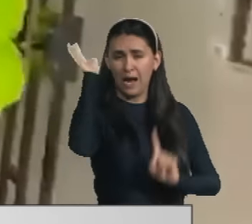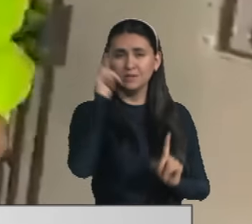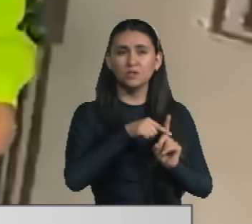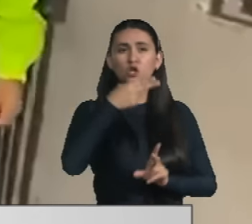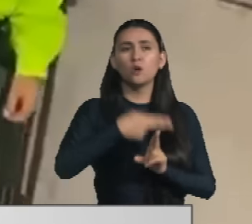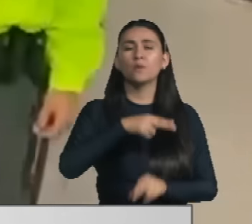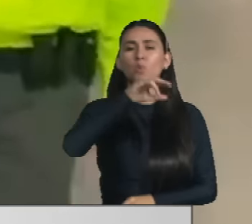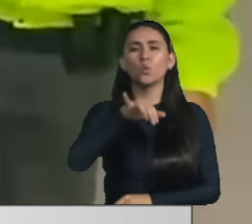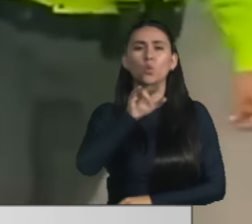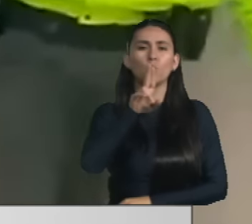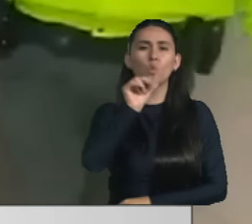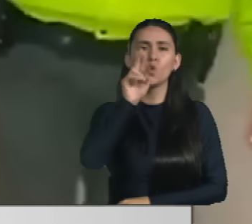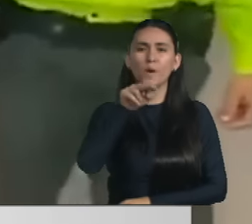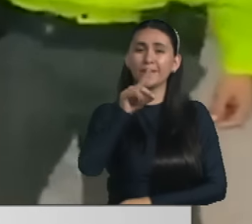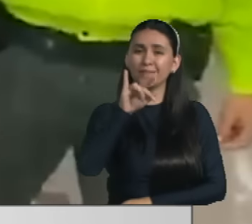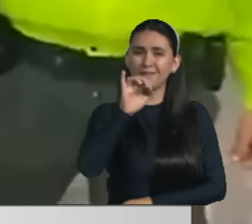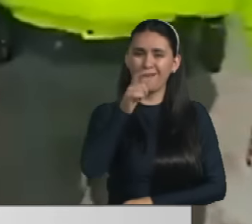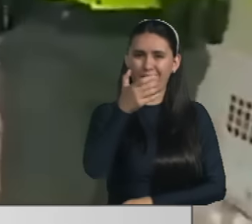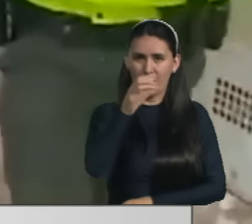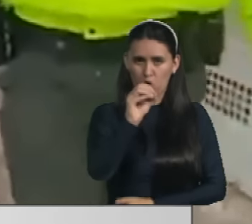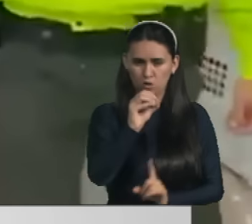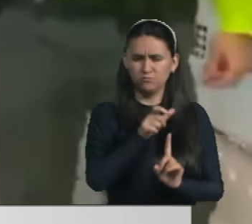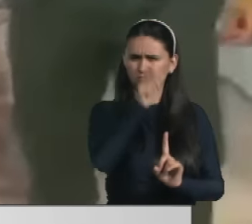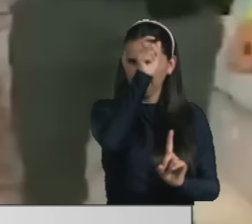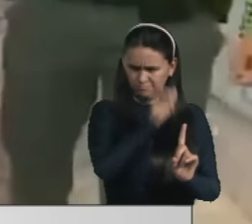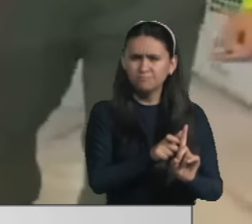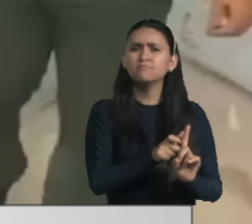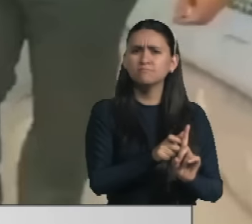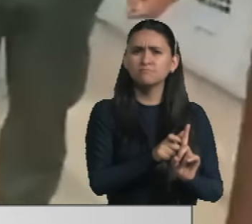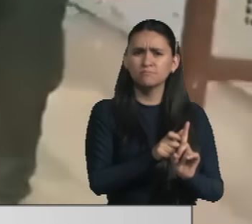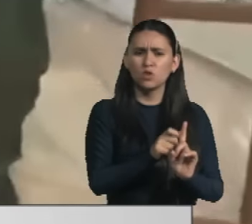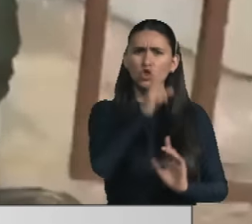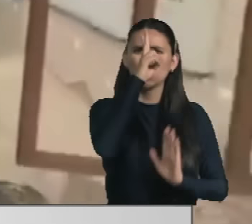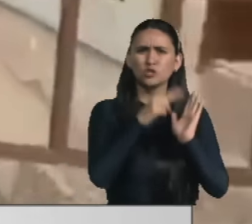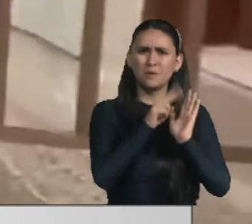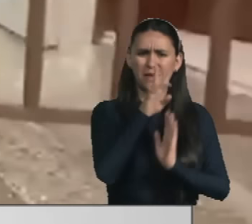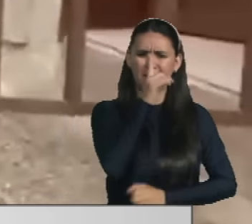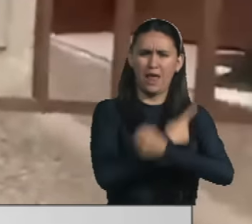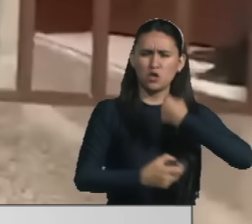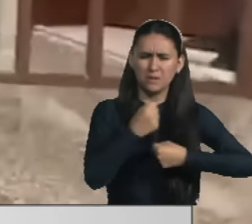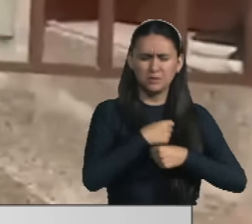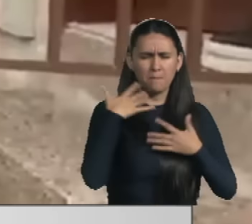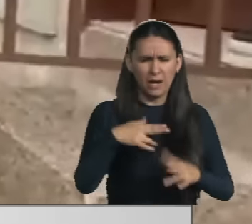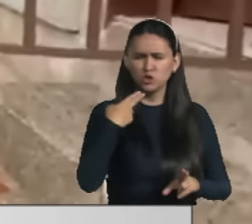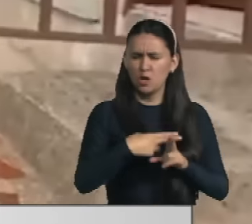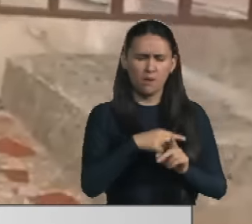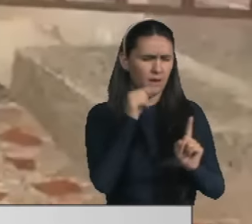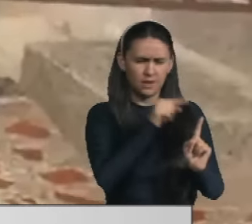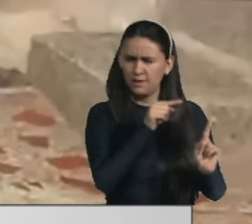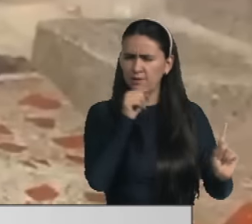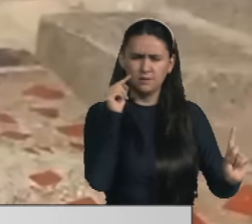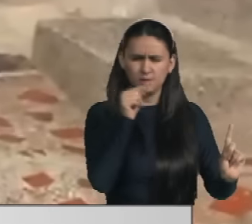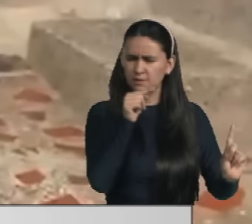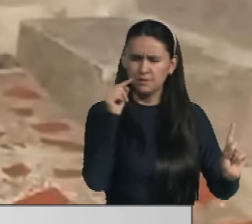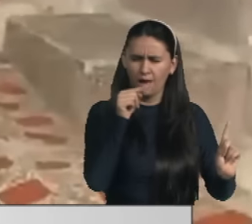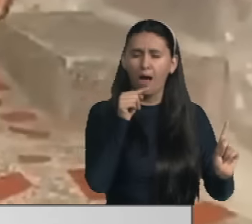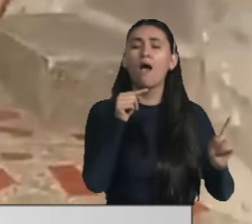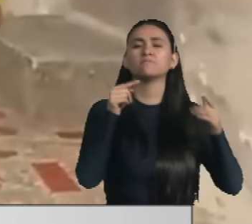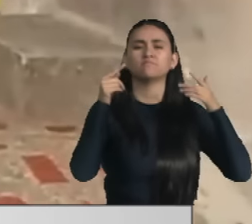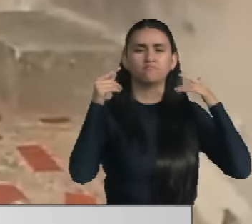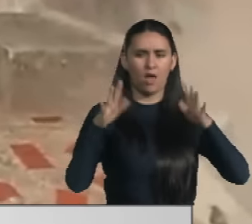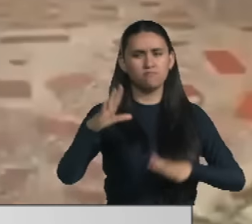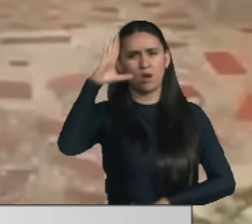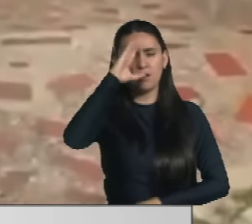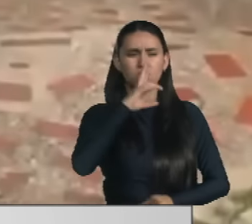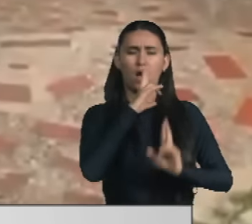Juan Diego Incapié Metaute sonó mucho durante el año 2023. Las autoridades acaban de confirmar su